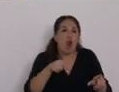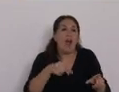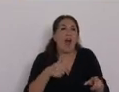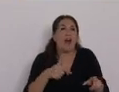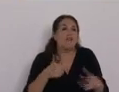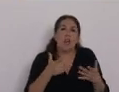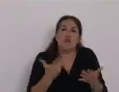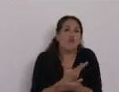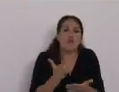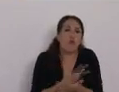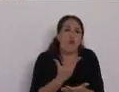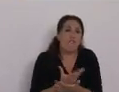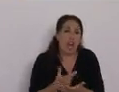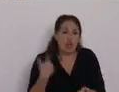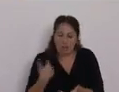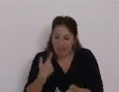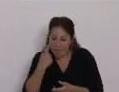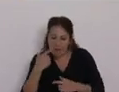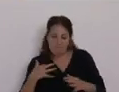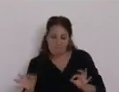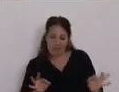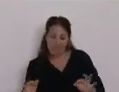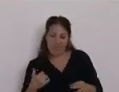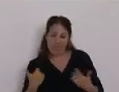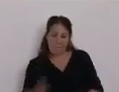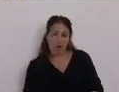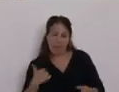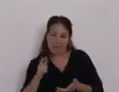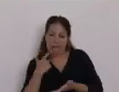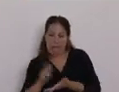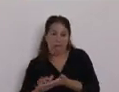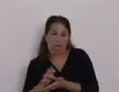para que nosotros con la calculadora estemos especulando cuánto nos salvamos. Nada más, muchísimas gracias.